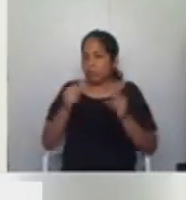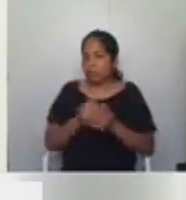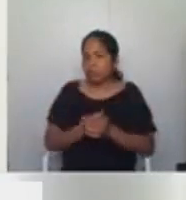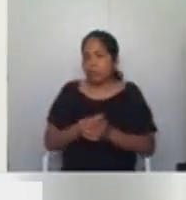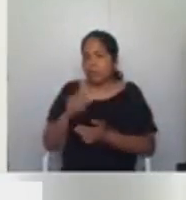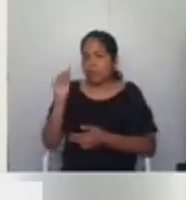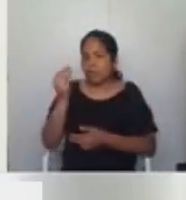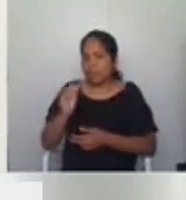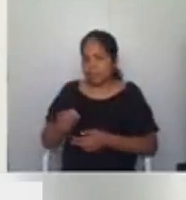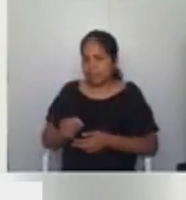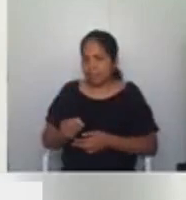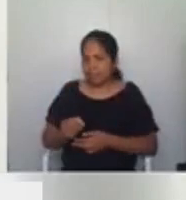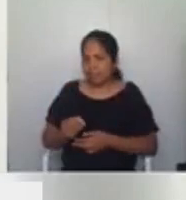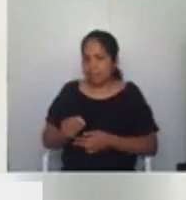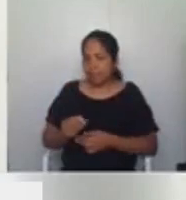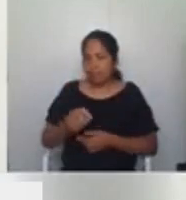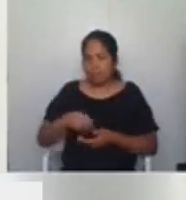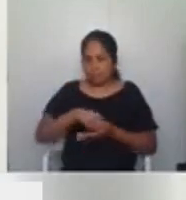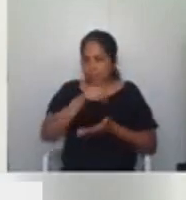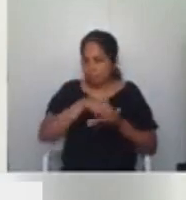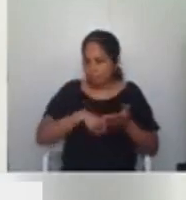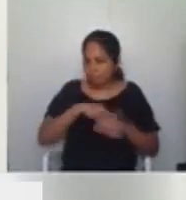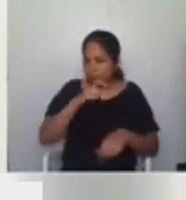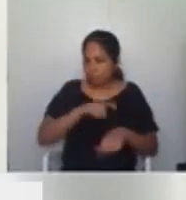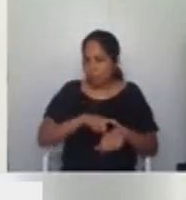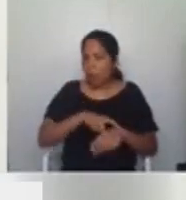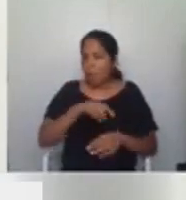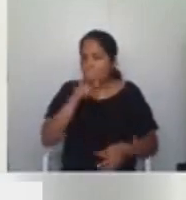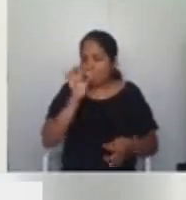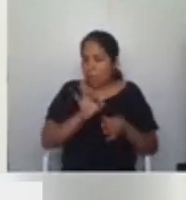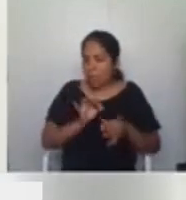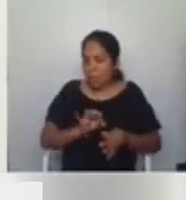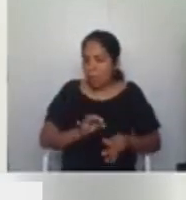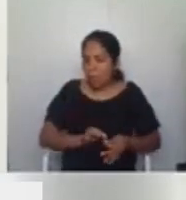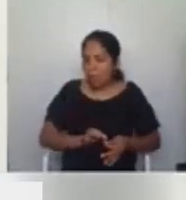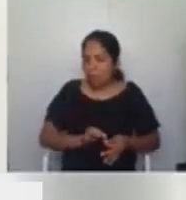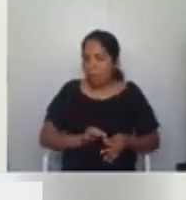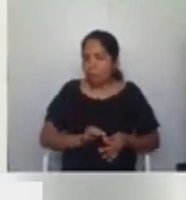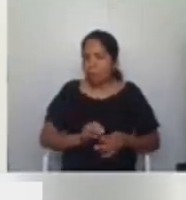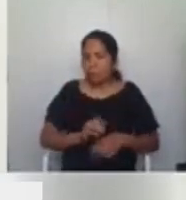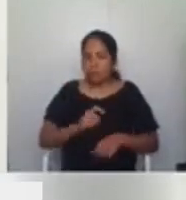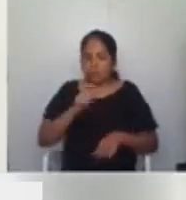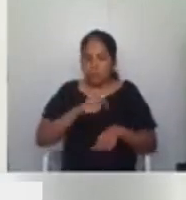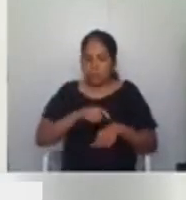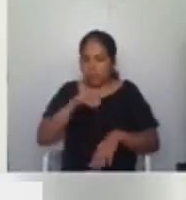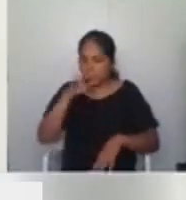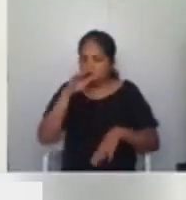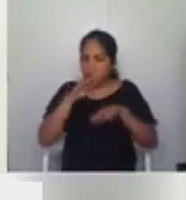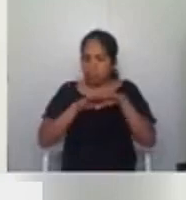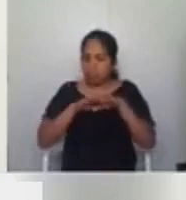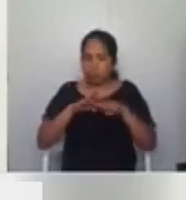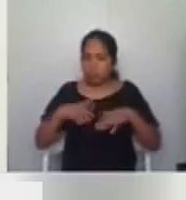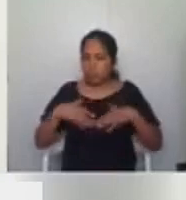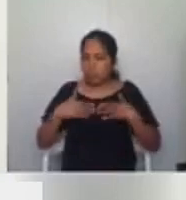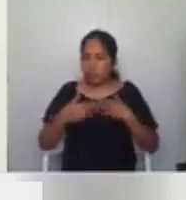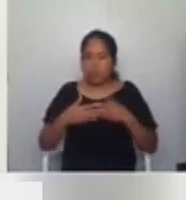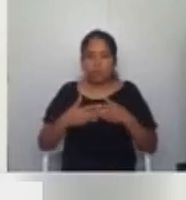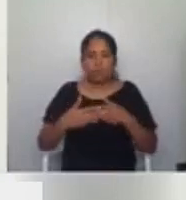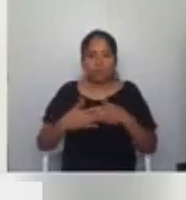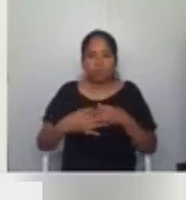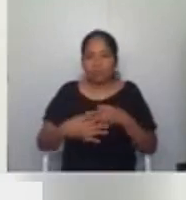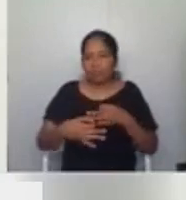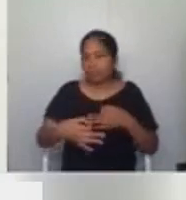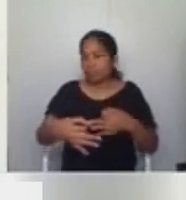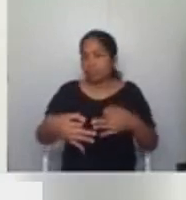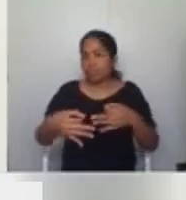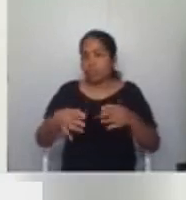Que el plazo se cumple en los panamericanos, se cumplió los plazos, el plazo, no había manera de extenderlo, y que la calidad